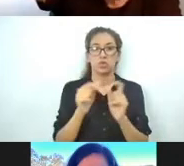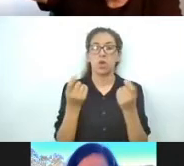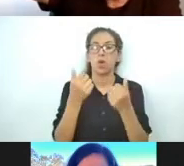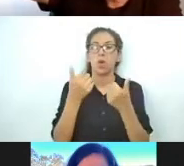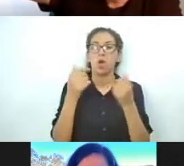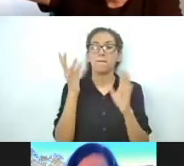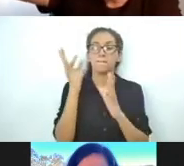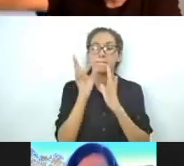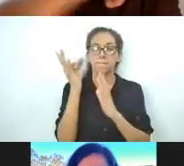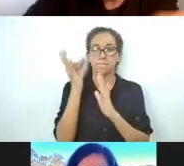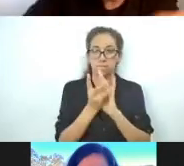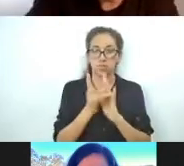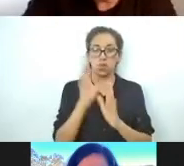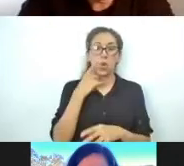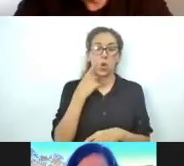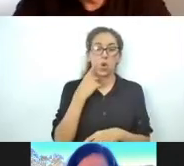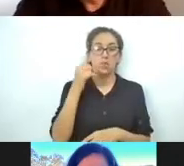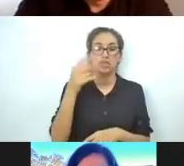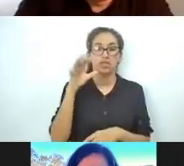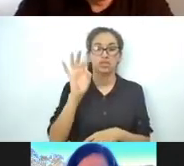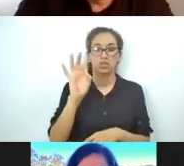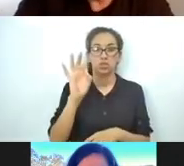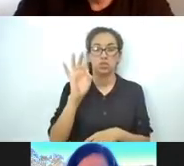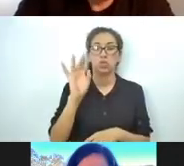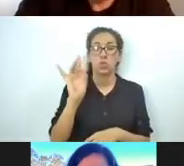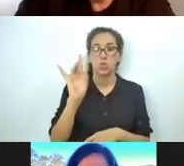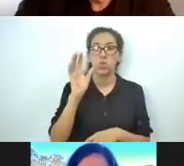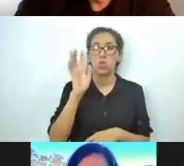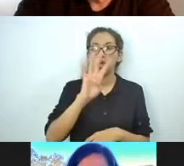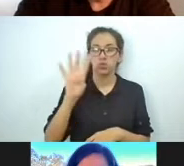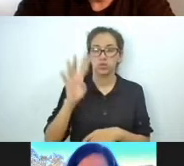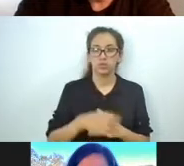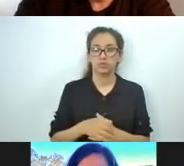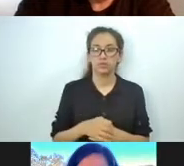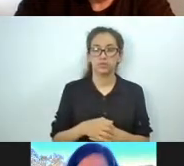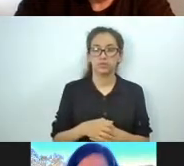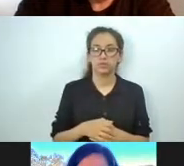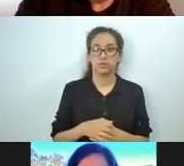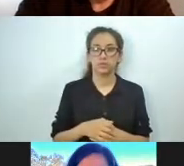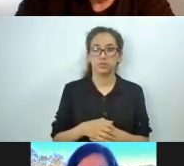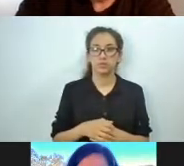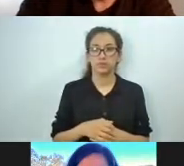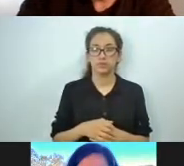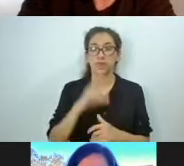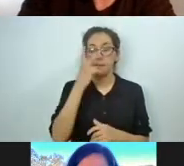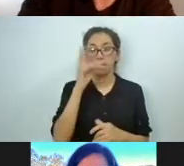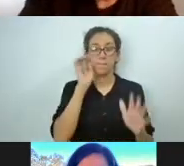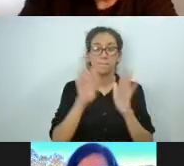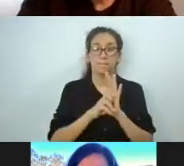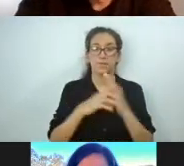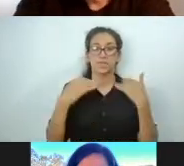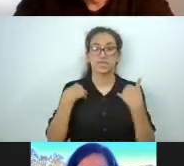En hombres entre 18 y 44 años, y vemos igualmente cómo el tener, por ejemplo,